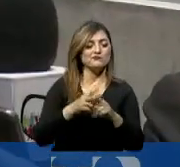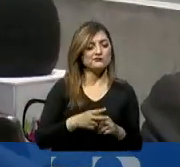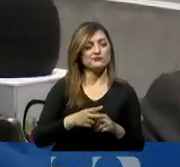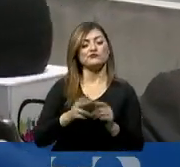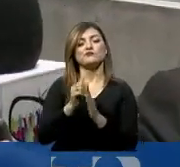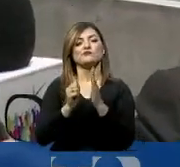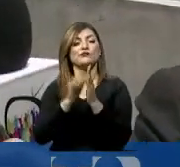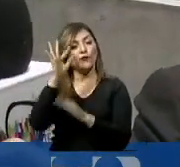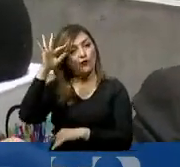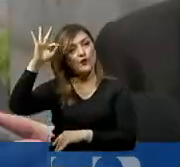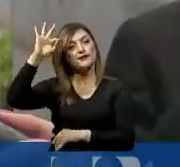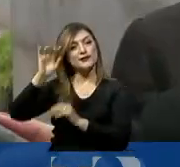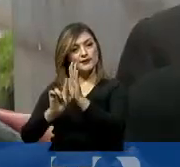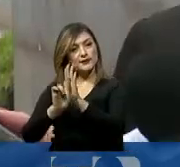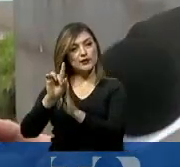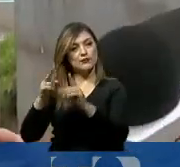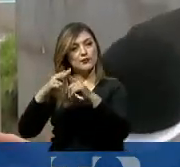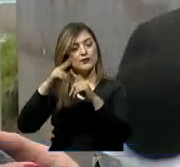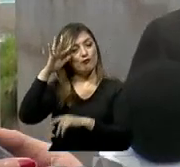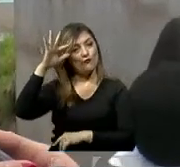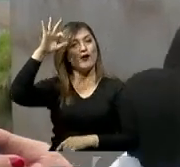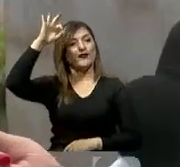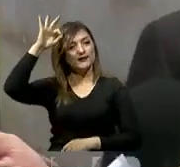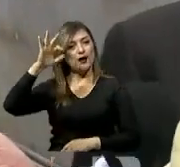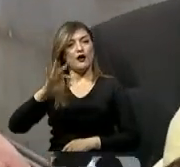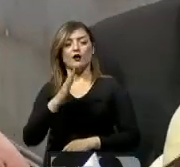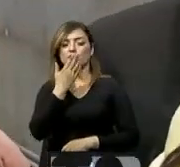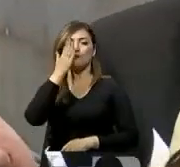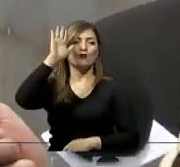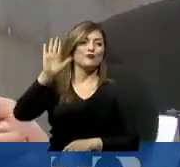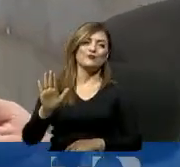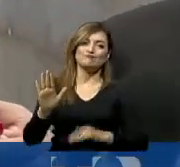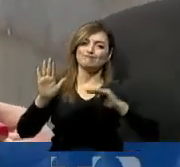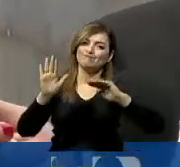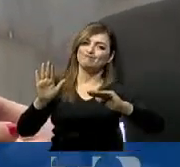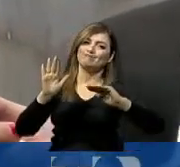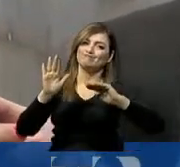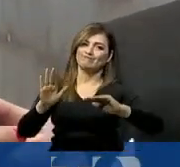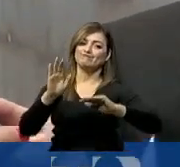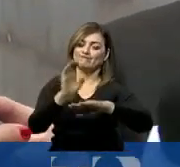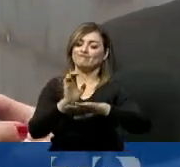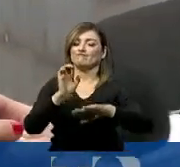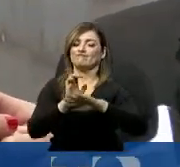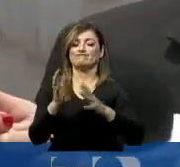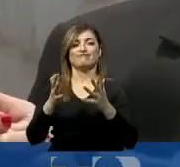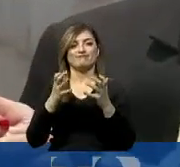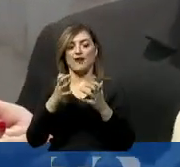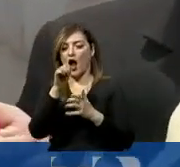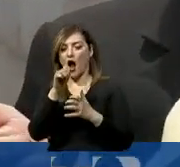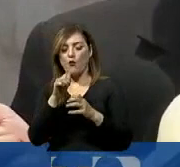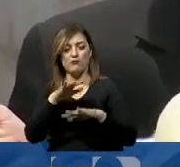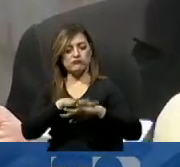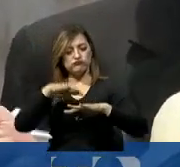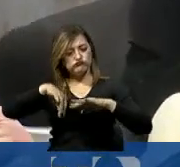de la Agencia Francesa de Desarrollo. Francia está muy comprometida en todo el país a favor del ámbito del agua y del